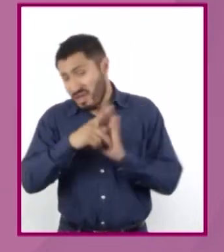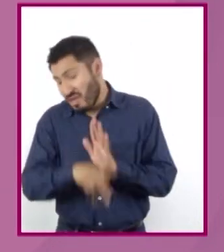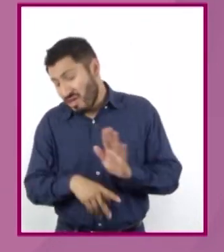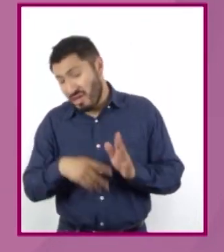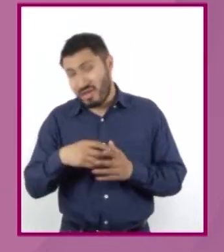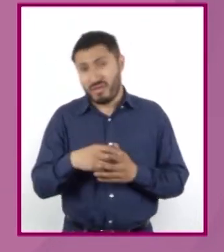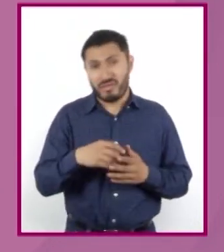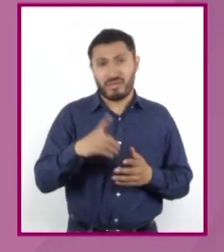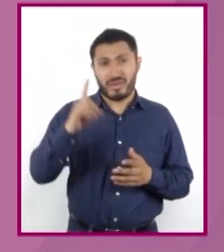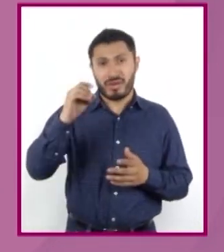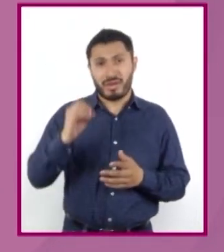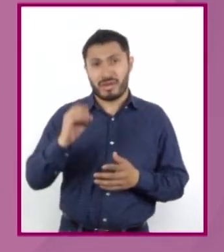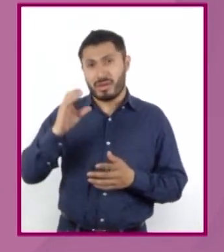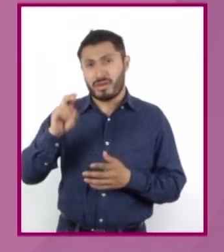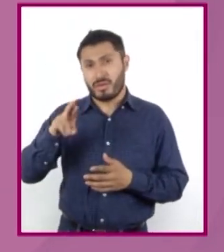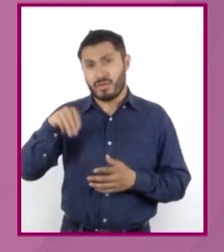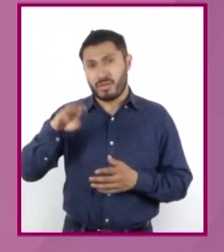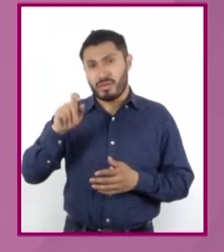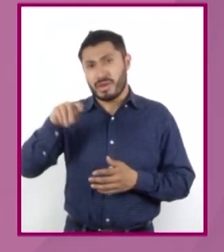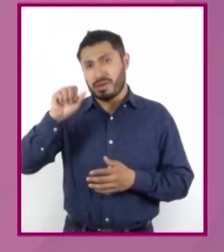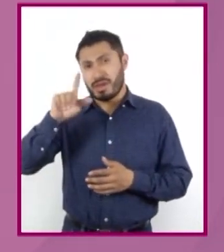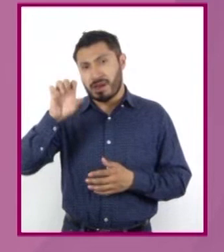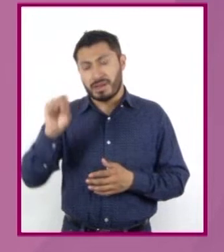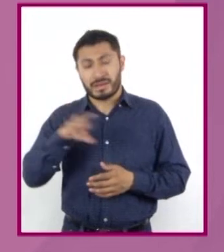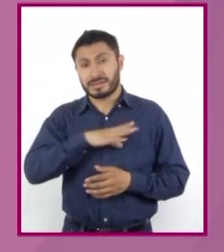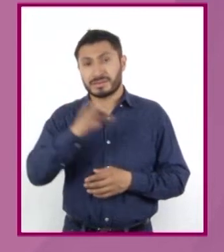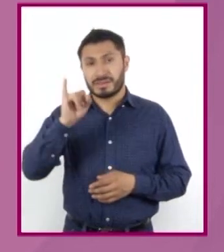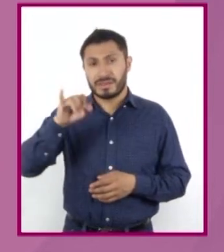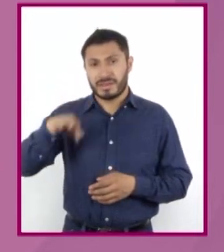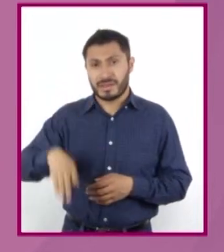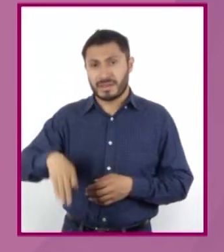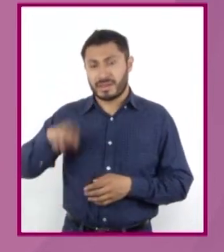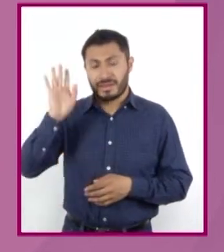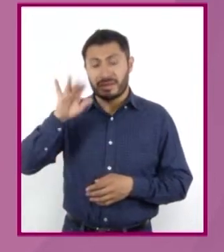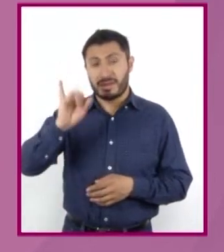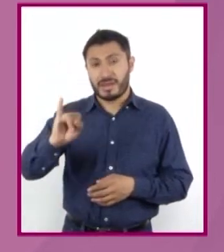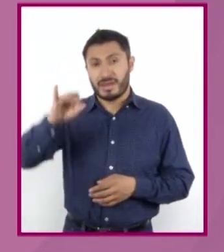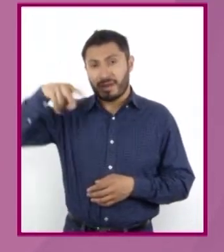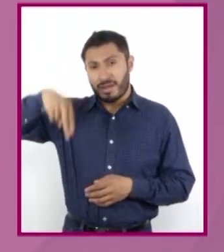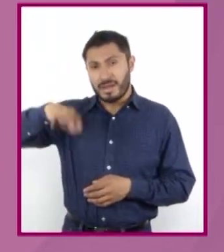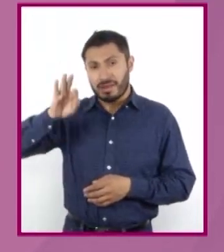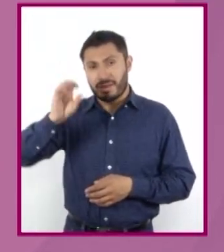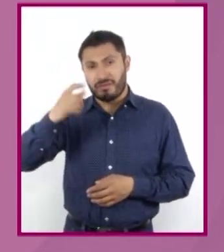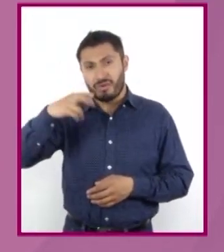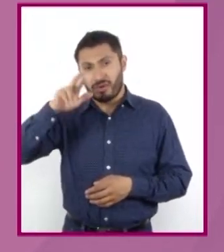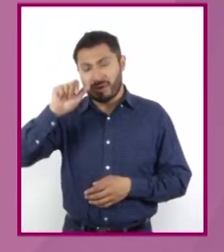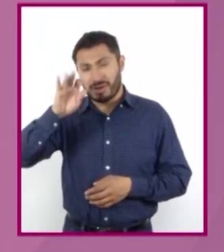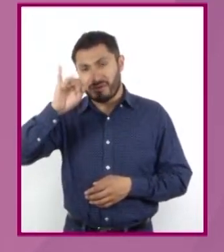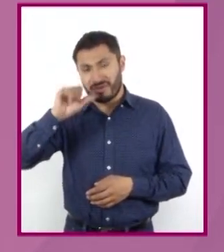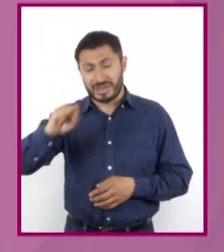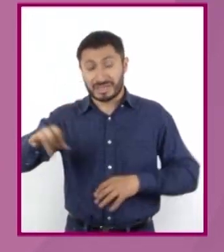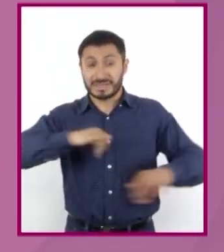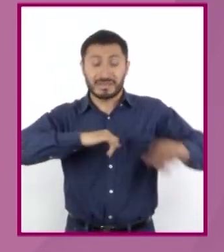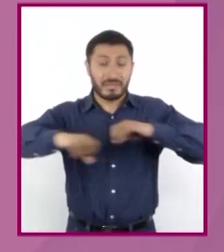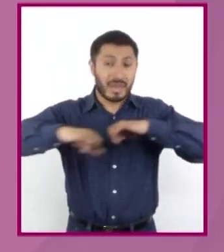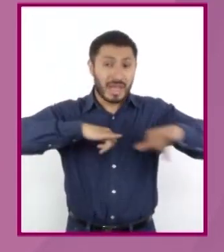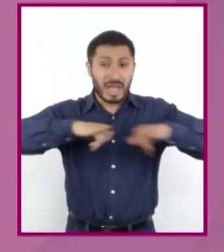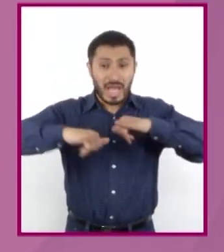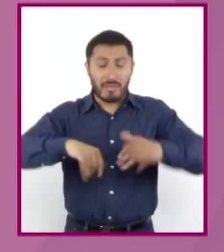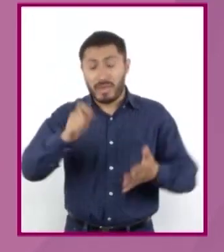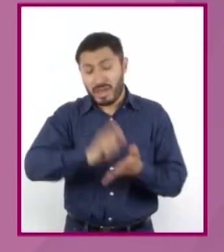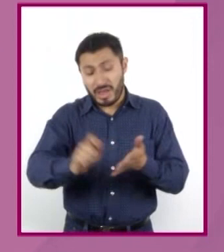documentales, infografías, mapas temáticos, pinturas, textos escolares,